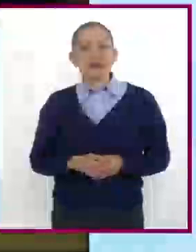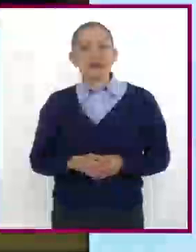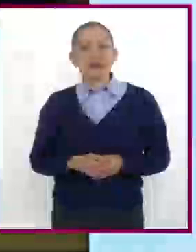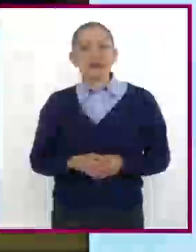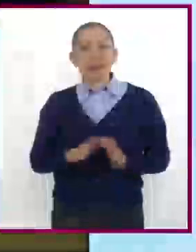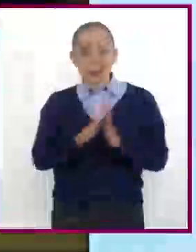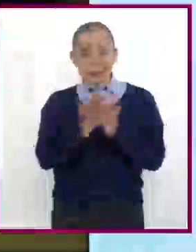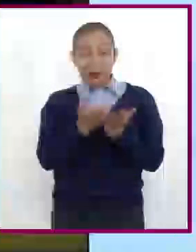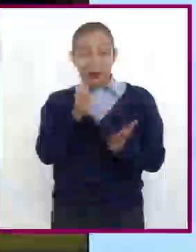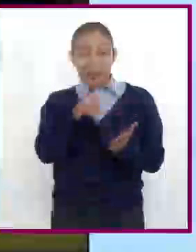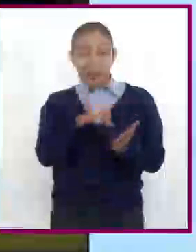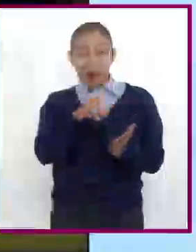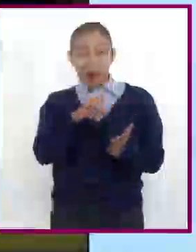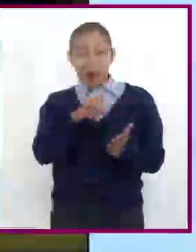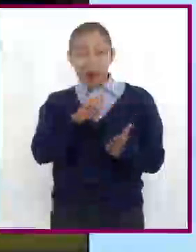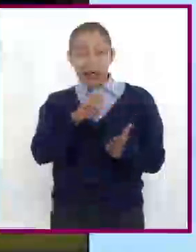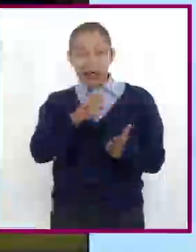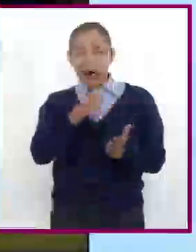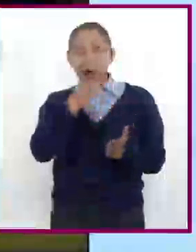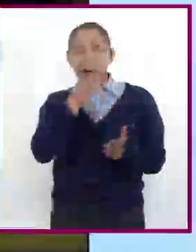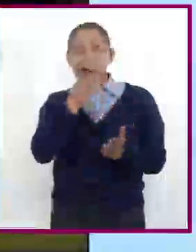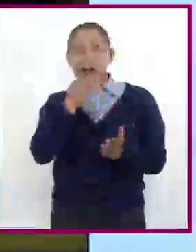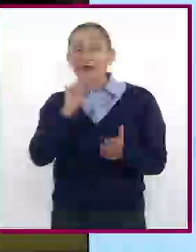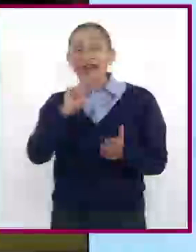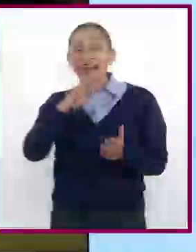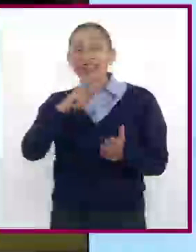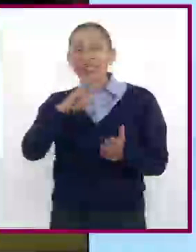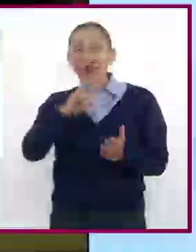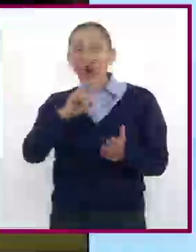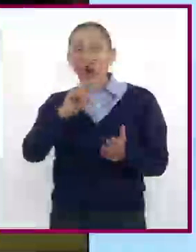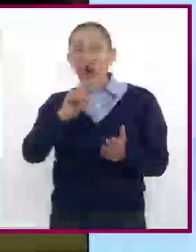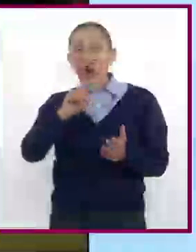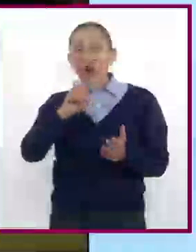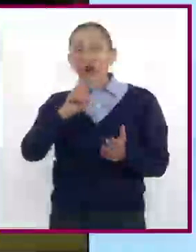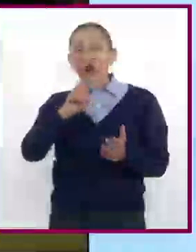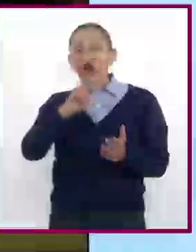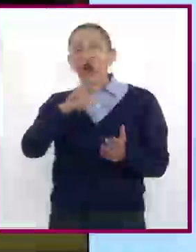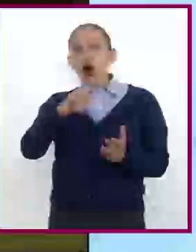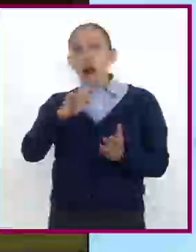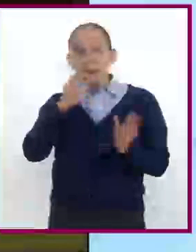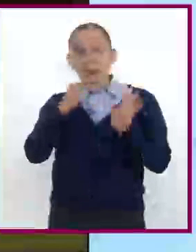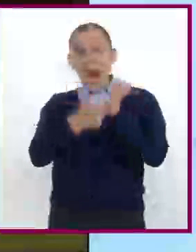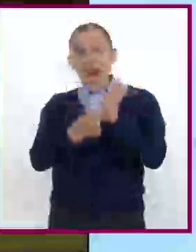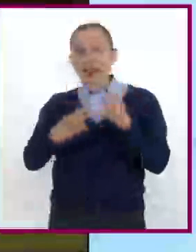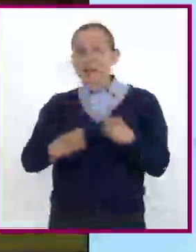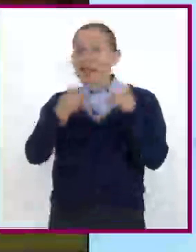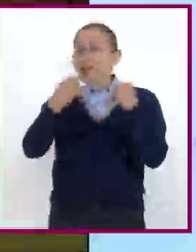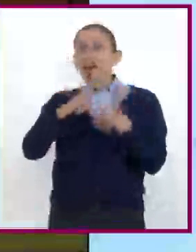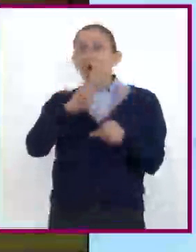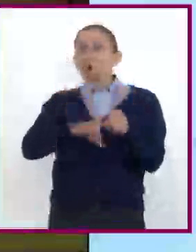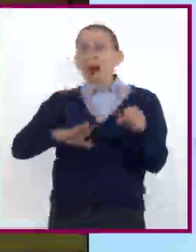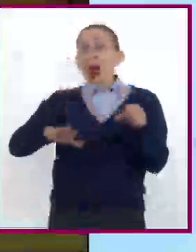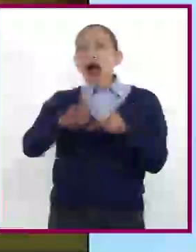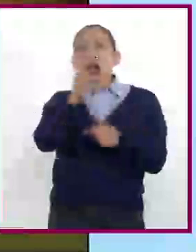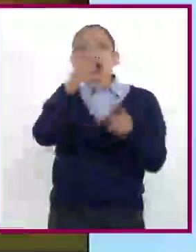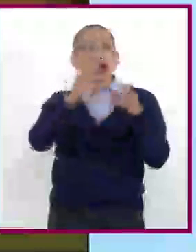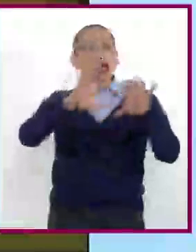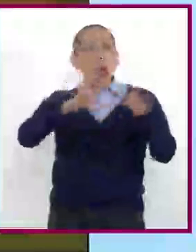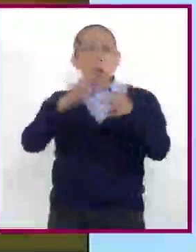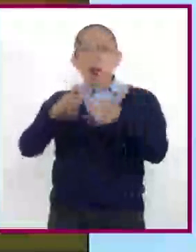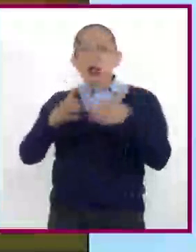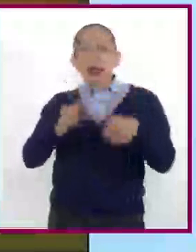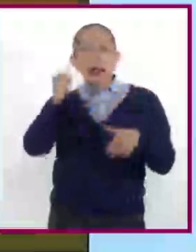En el libro El Diosero, el escritor mexicano Francisco Rojas González retrata situaciones de la vida cotidiana en algunas